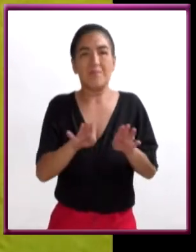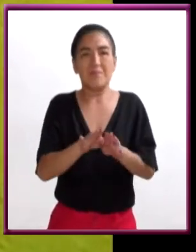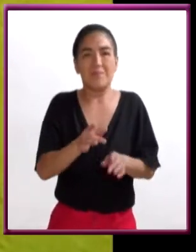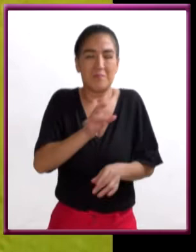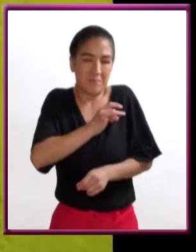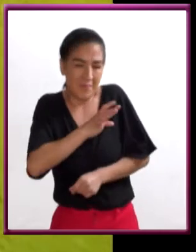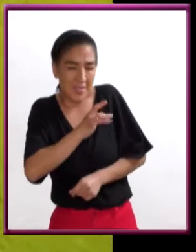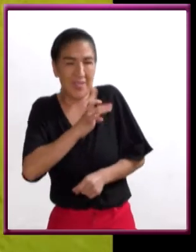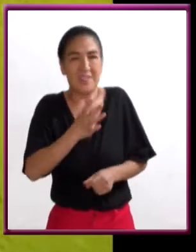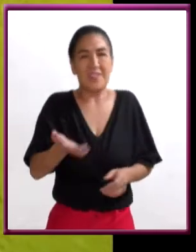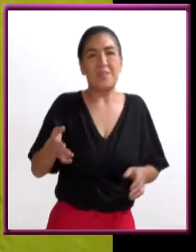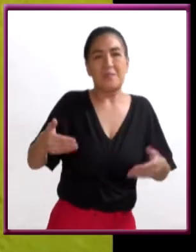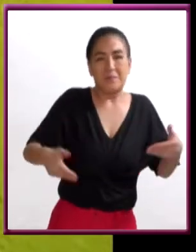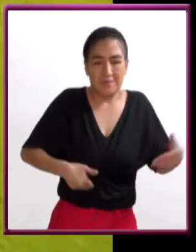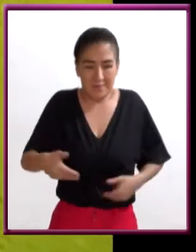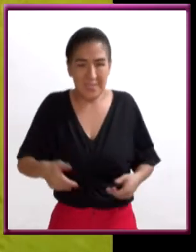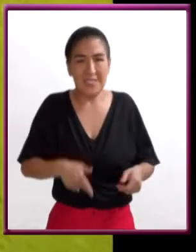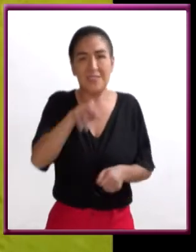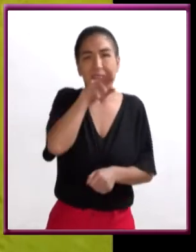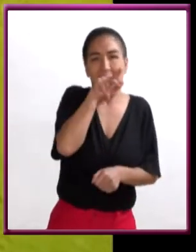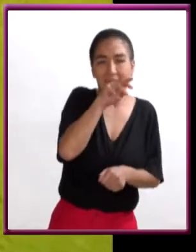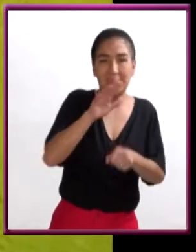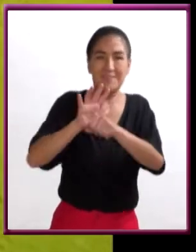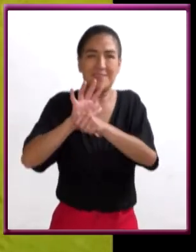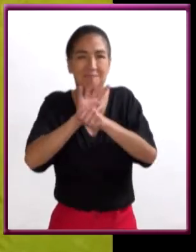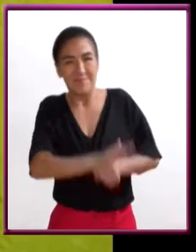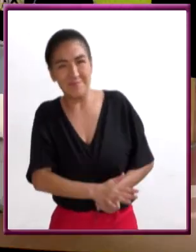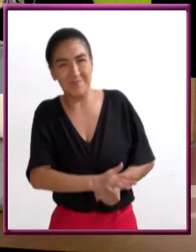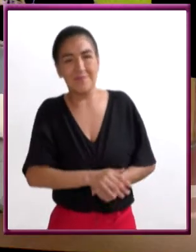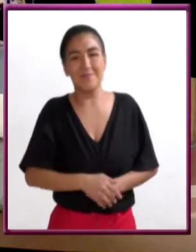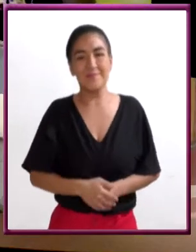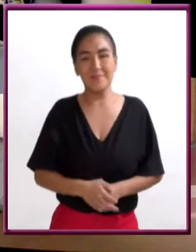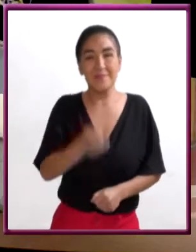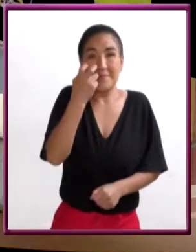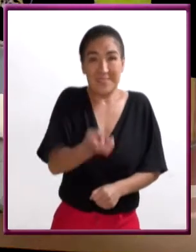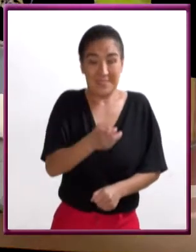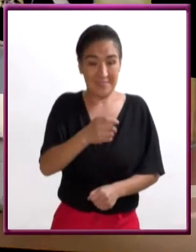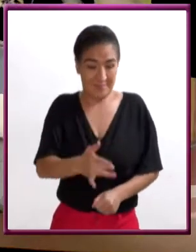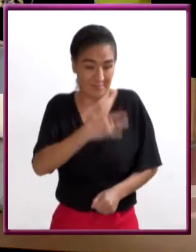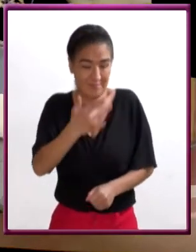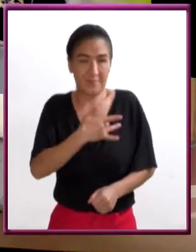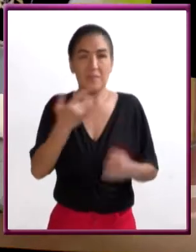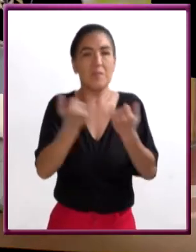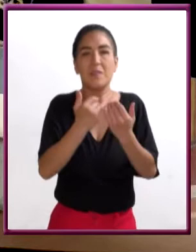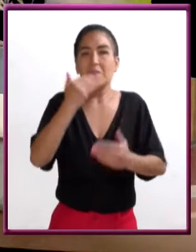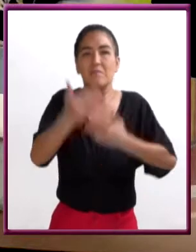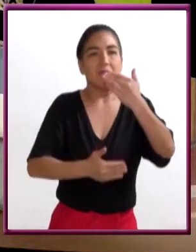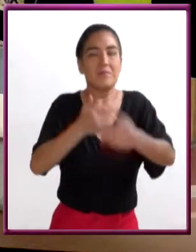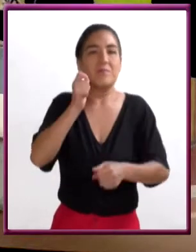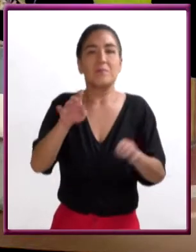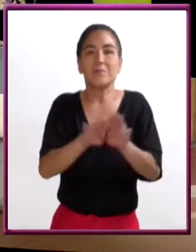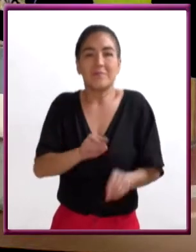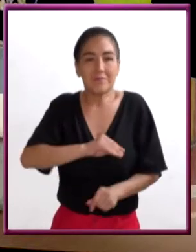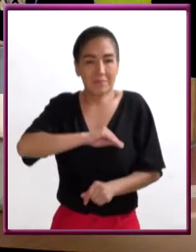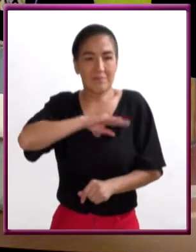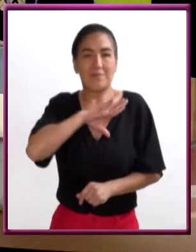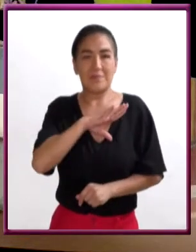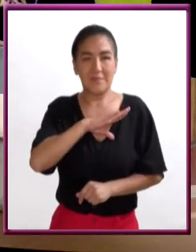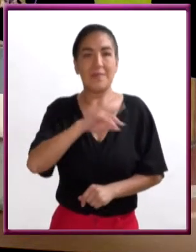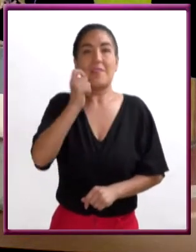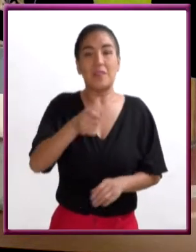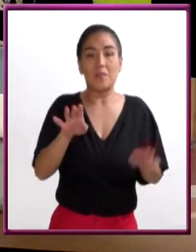inseguridad, inquietud, ansiedad, depresión, y estos sentimientos van minando la